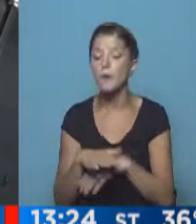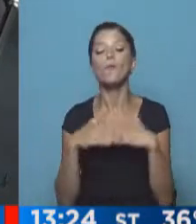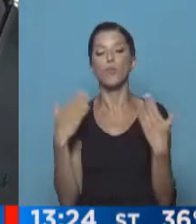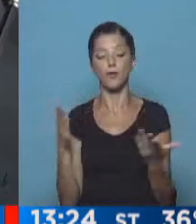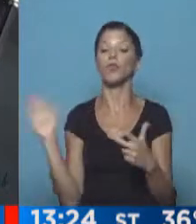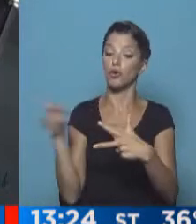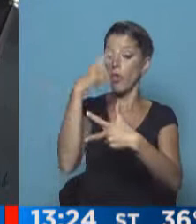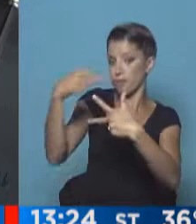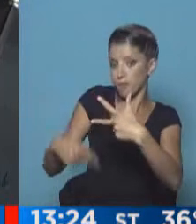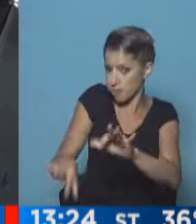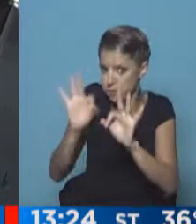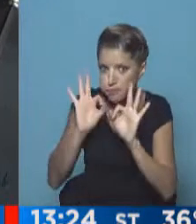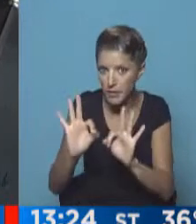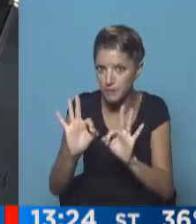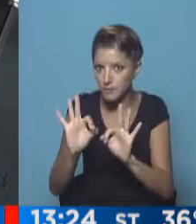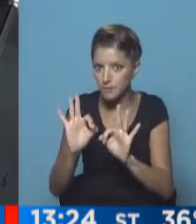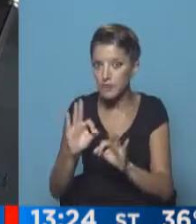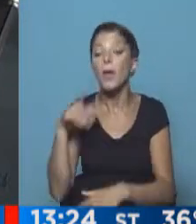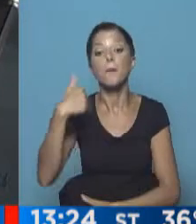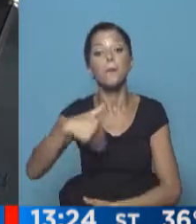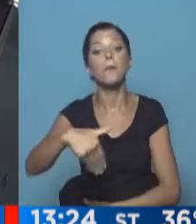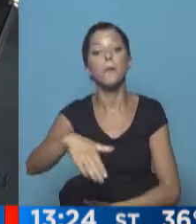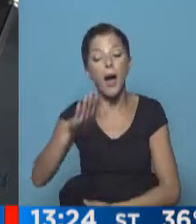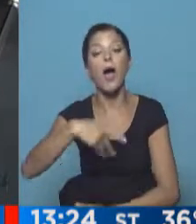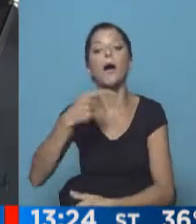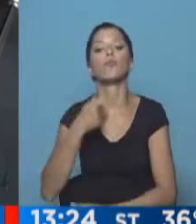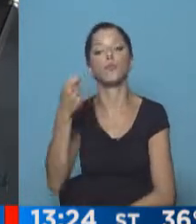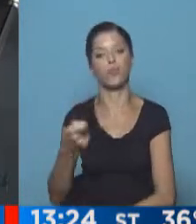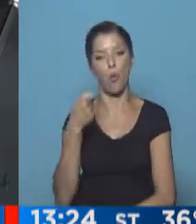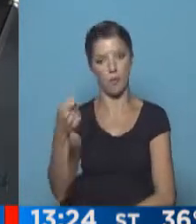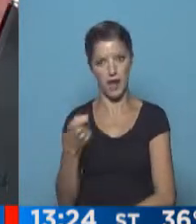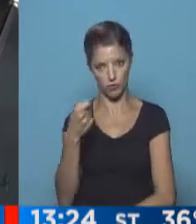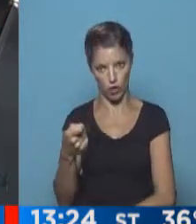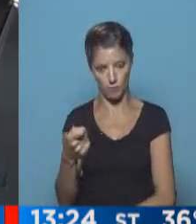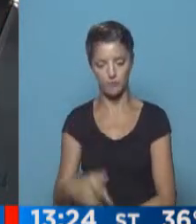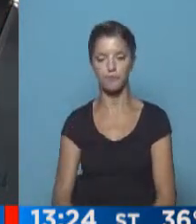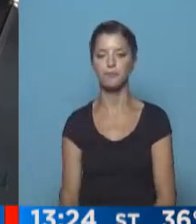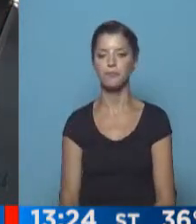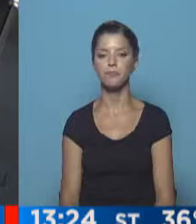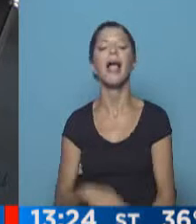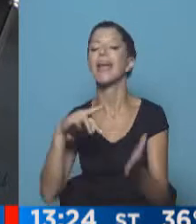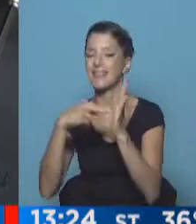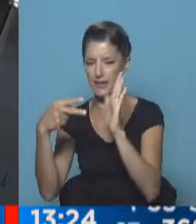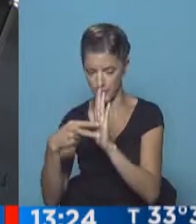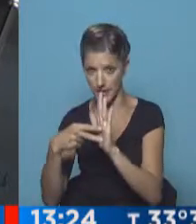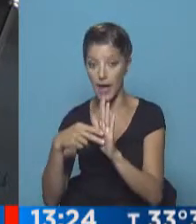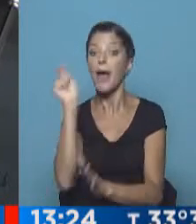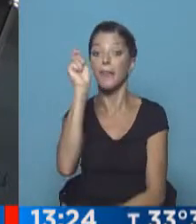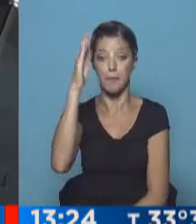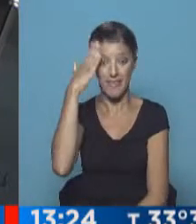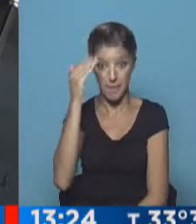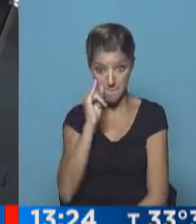todos los requisitos reunidos tu acuerdo de la prestación jubilatoria que significa a partir de marzo vas a estar cobrando